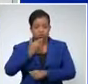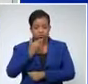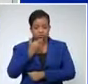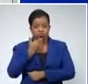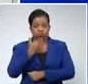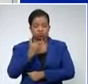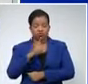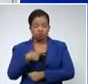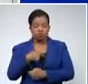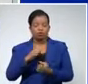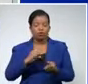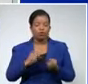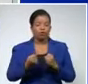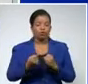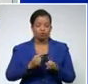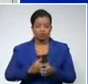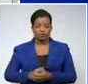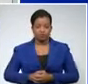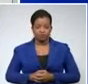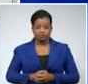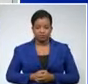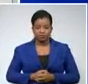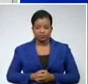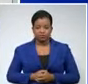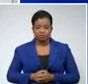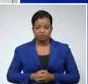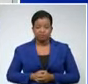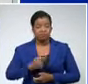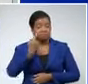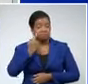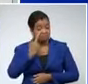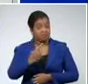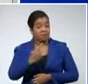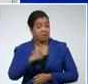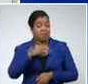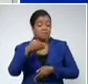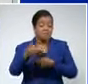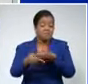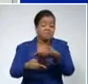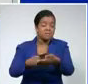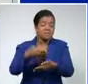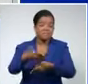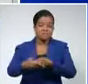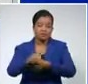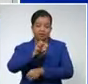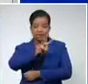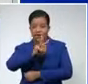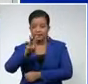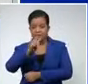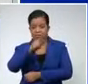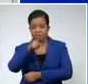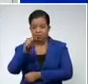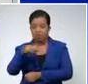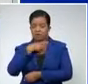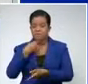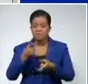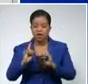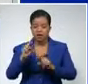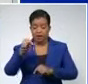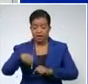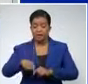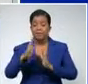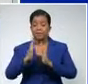sí quedaremos por debajo. Vamos a ver la evolución. 33 personas fallecidas en este